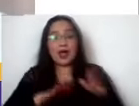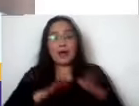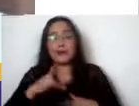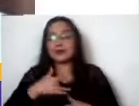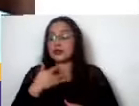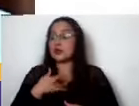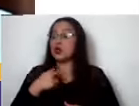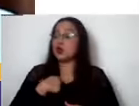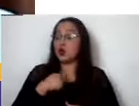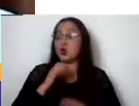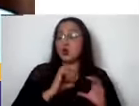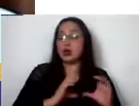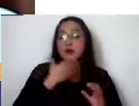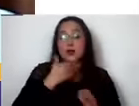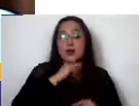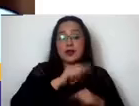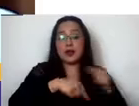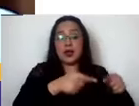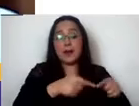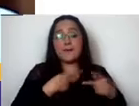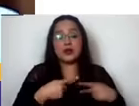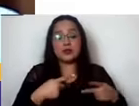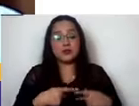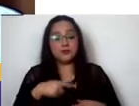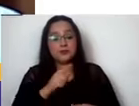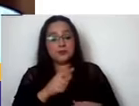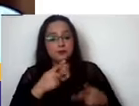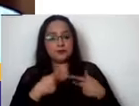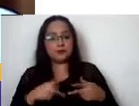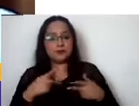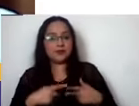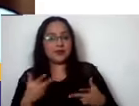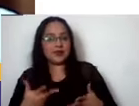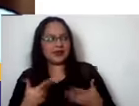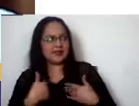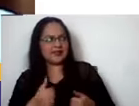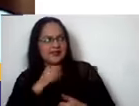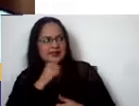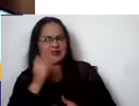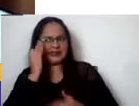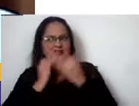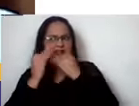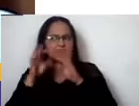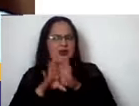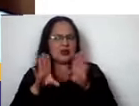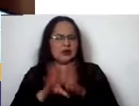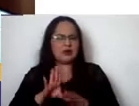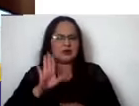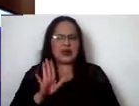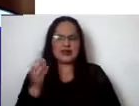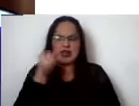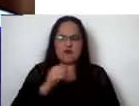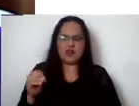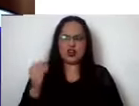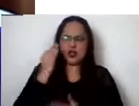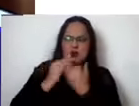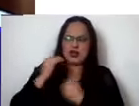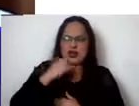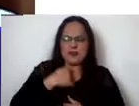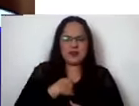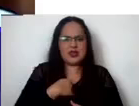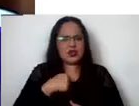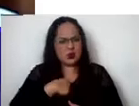está cuidando y resulta que la persona cuidada no está entendiéndolo como cuidado, sino como imposición, como cualquier otra